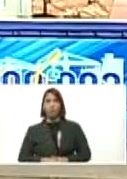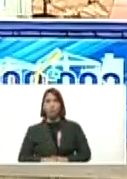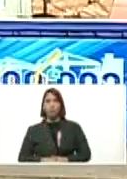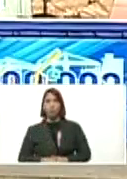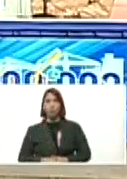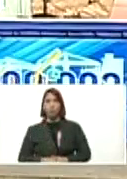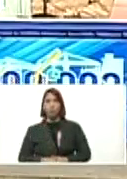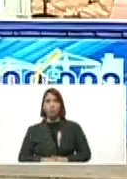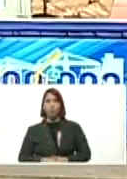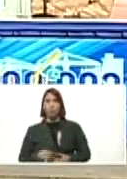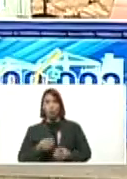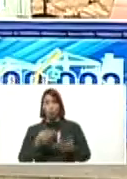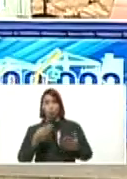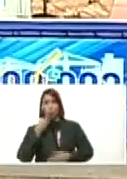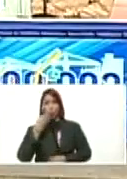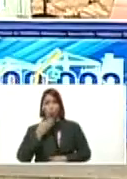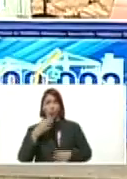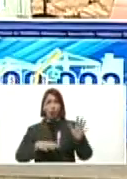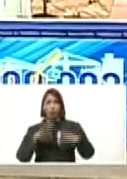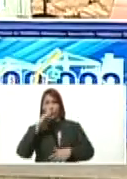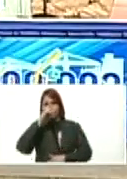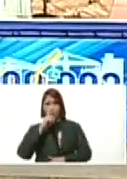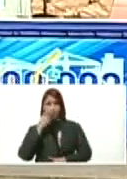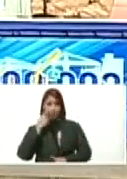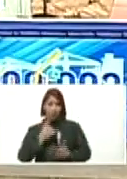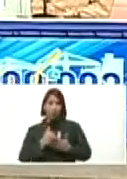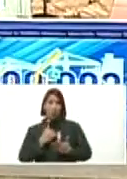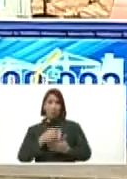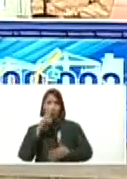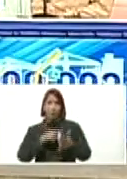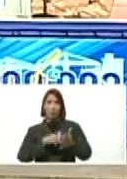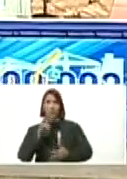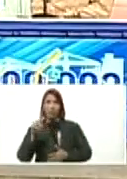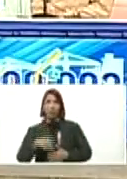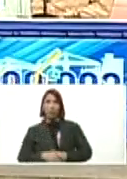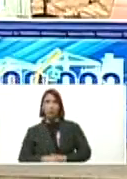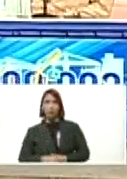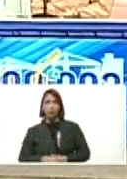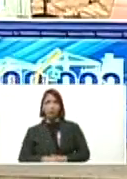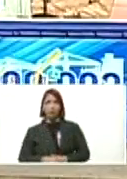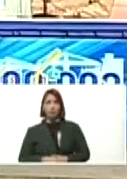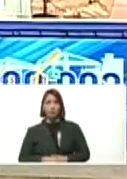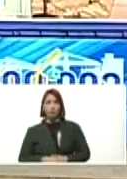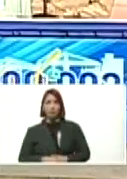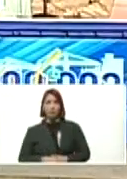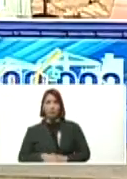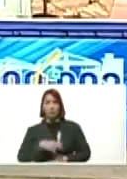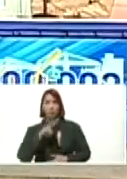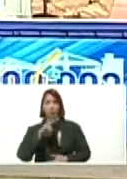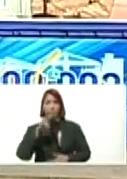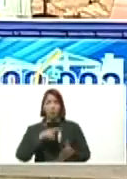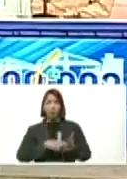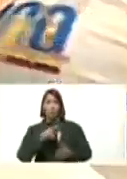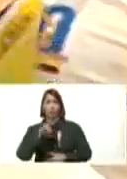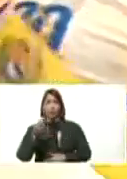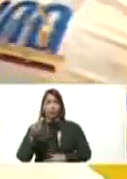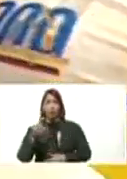2021. Ustedes, muchachos, que tienen 14 años, fíjense aquí 2021, porque el 2021 fue un